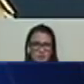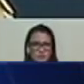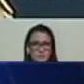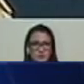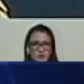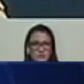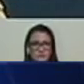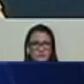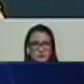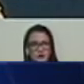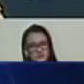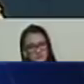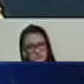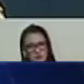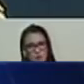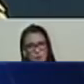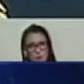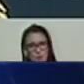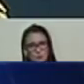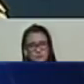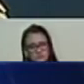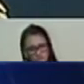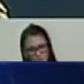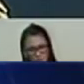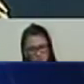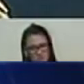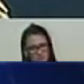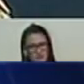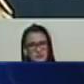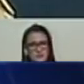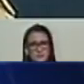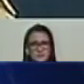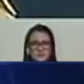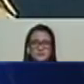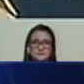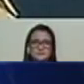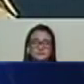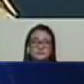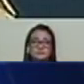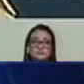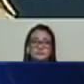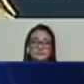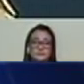3.696.698. Sumando los votos de Bertucci y los votos de Falcón, Maduro le saca